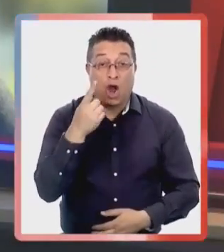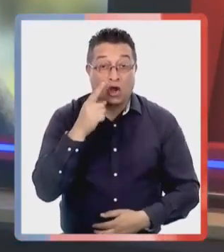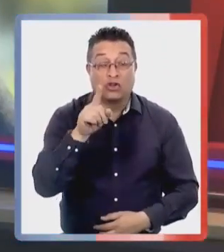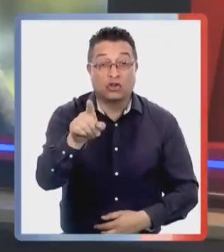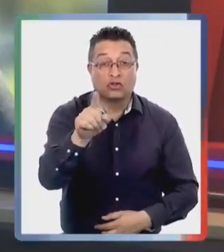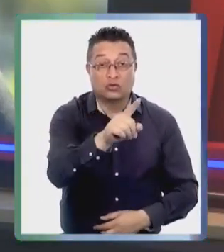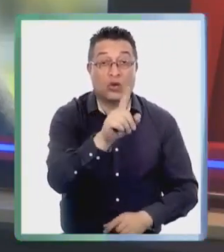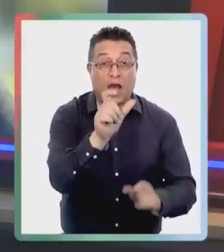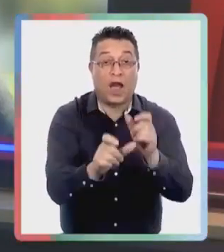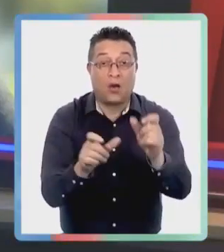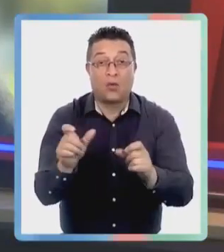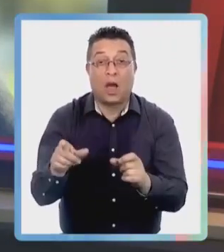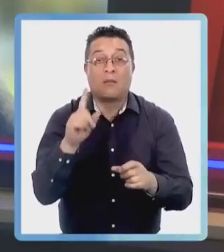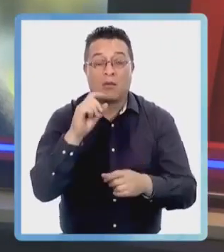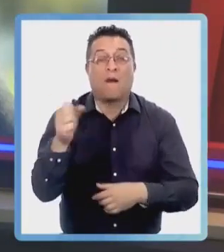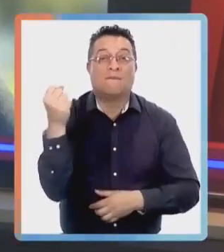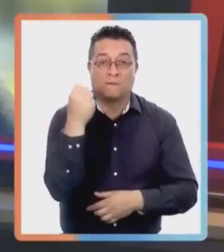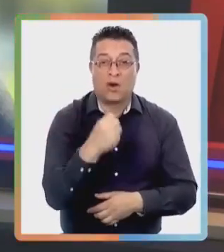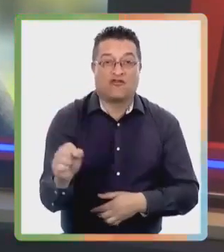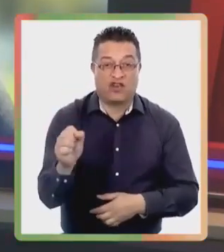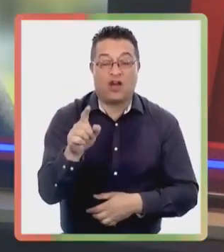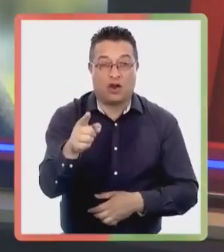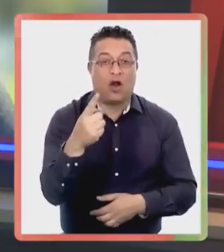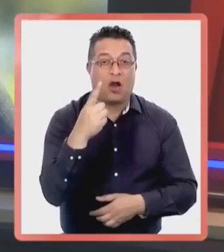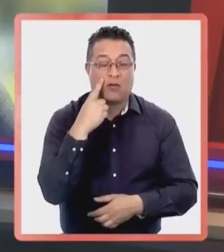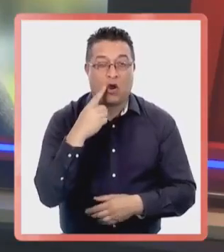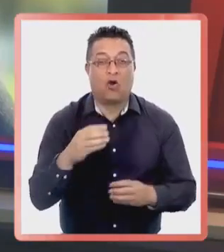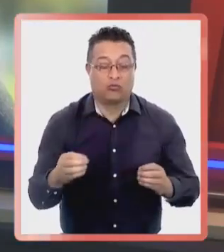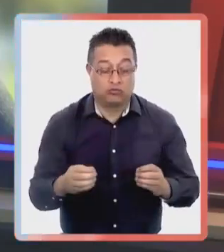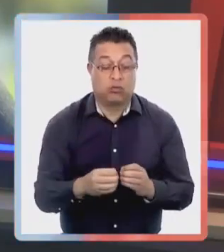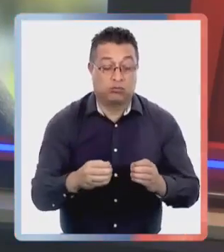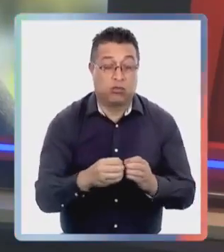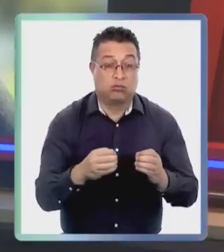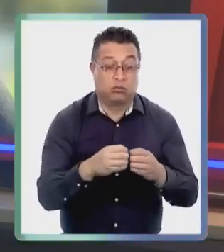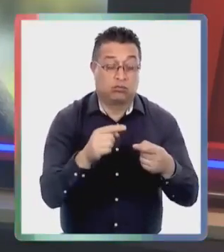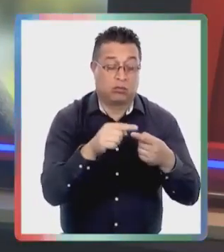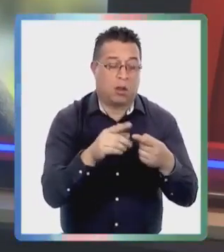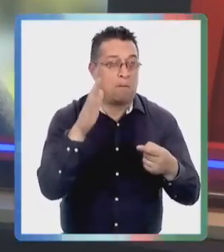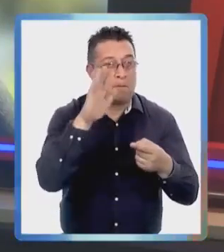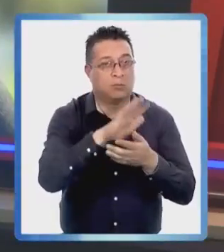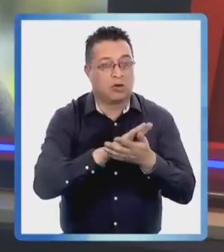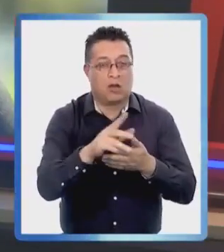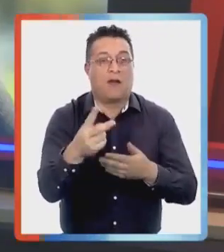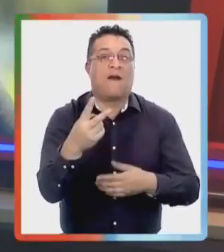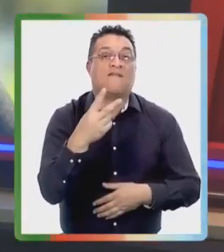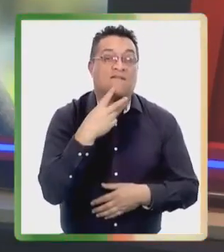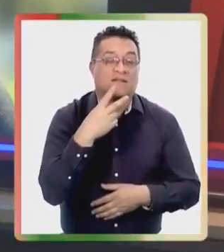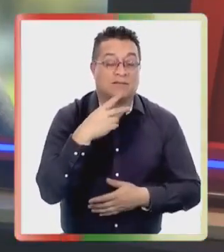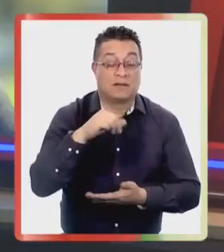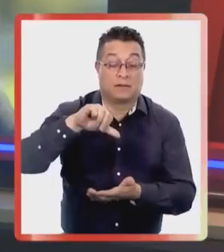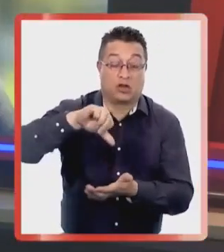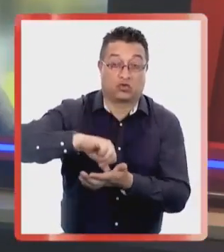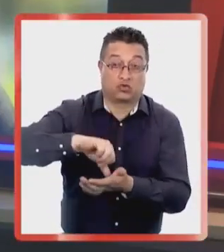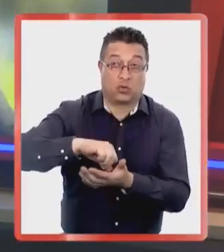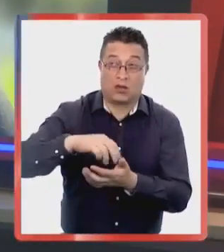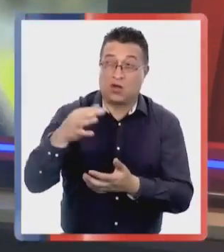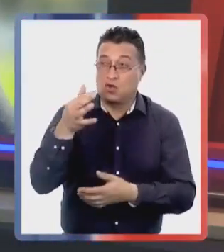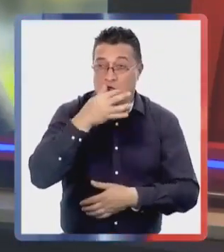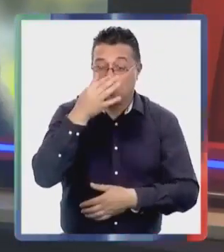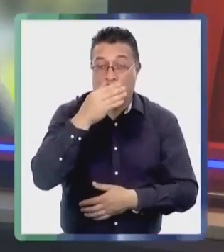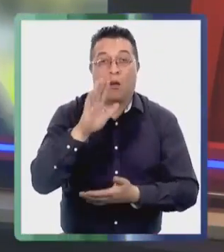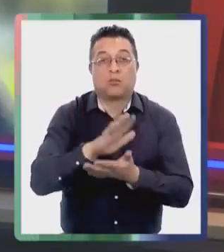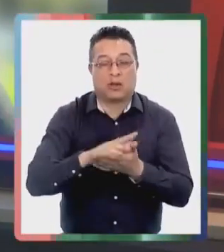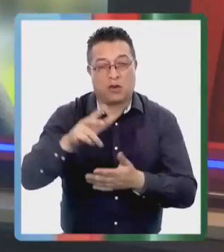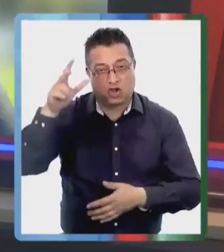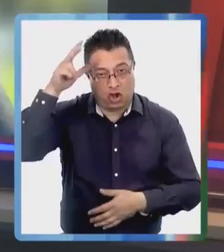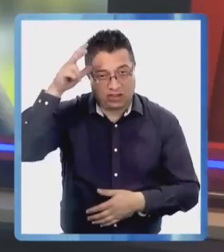usted pacientes, por decirlo de alguna manera, porfiados, que juntan un montón de factores? Por ejemplo, estoy pensando en la gente que vive en ciudades que están muy contaminadas, por